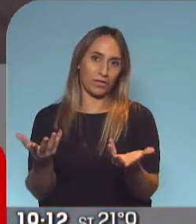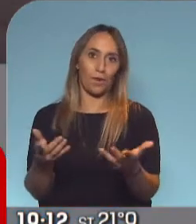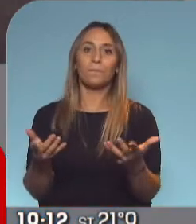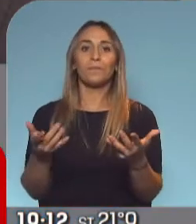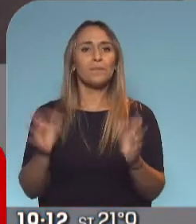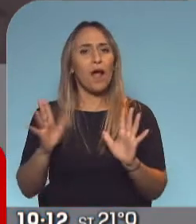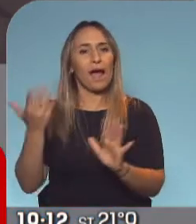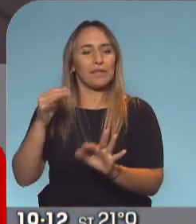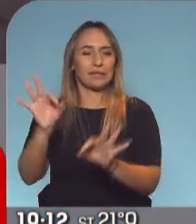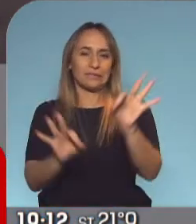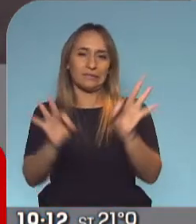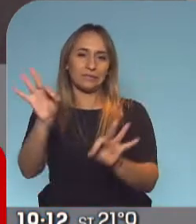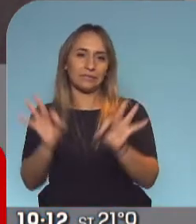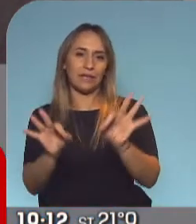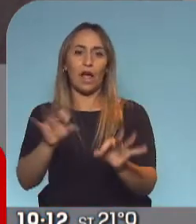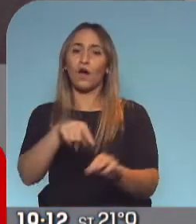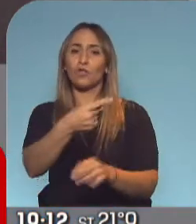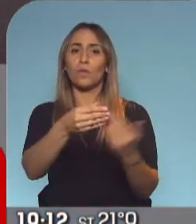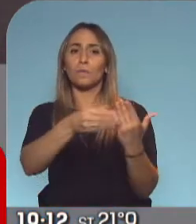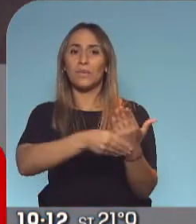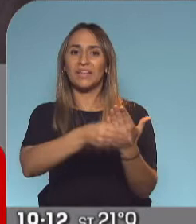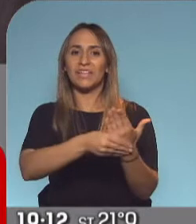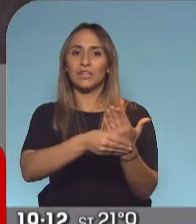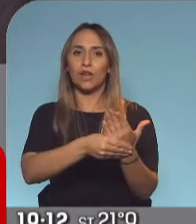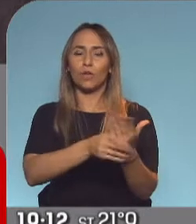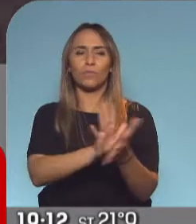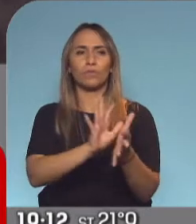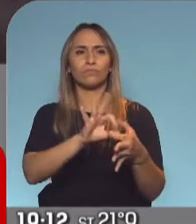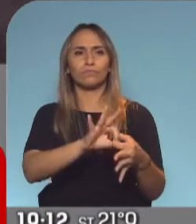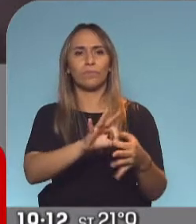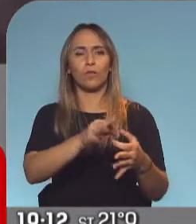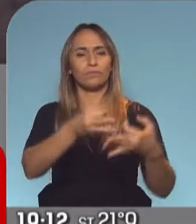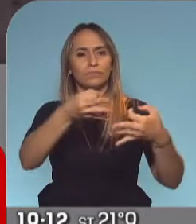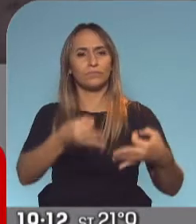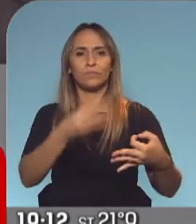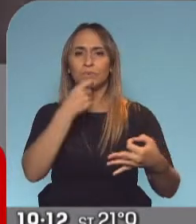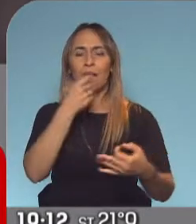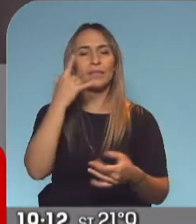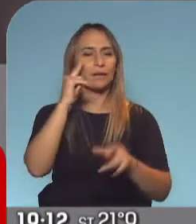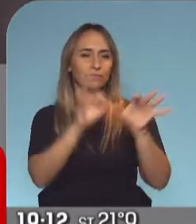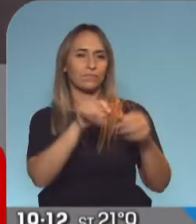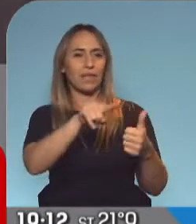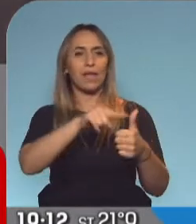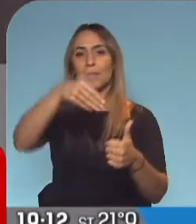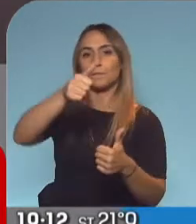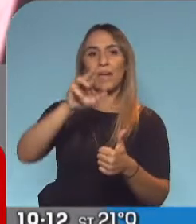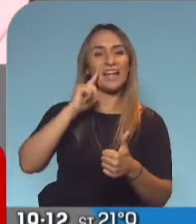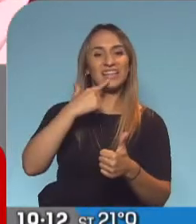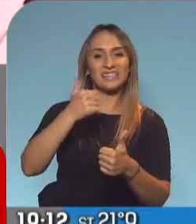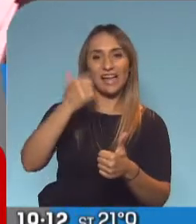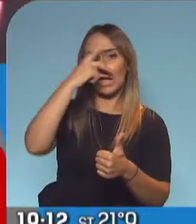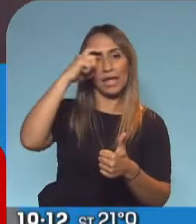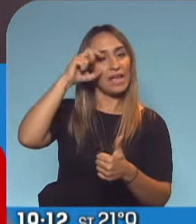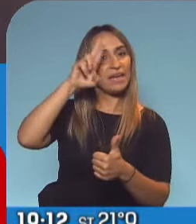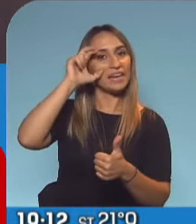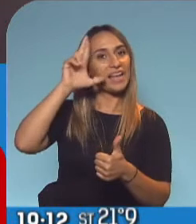momento se especuló con algún ministro de características más académicas. ¿Quién, por ejemplo? Y se había evaluado a Marisa Herrera, incluso León Arlanián, que